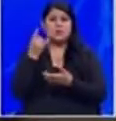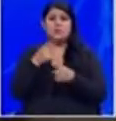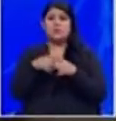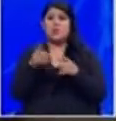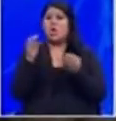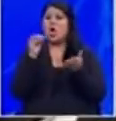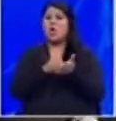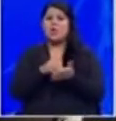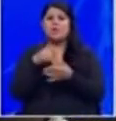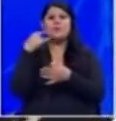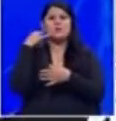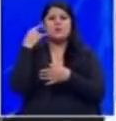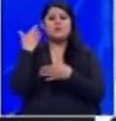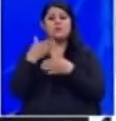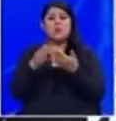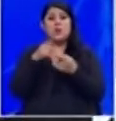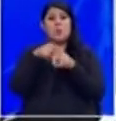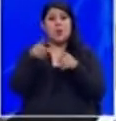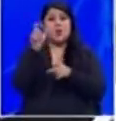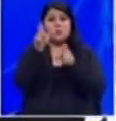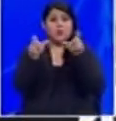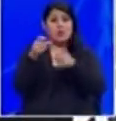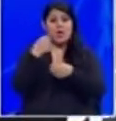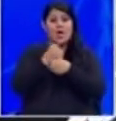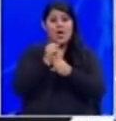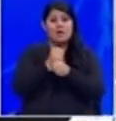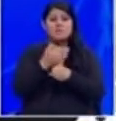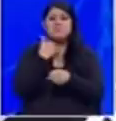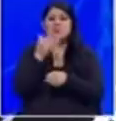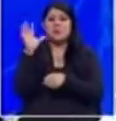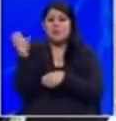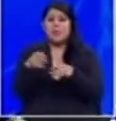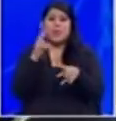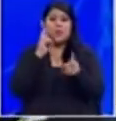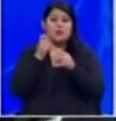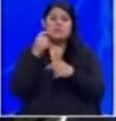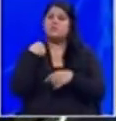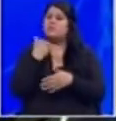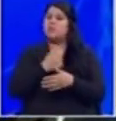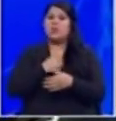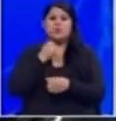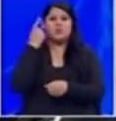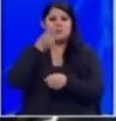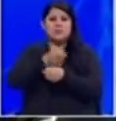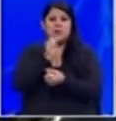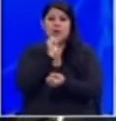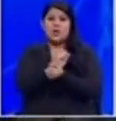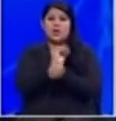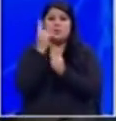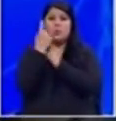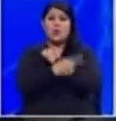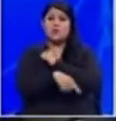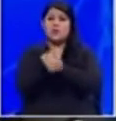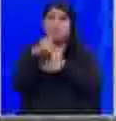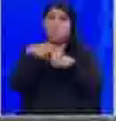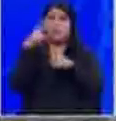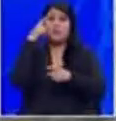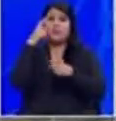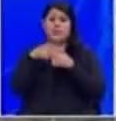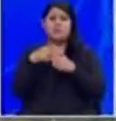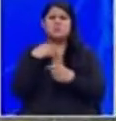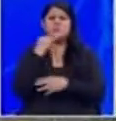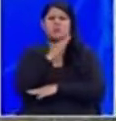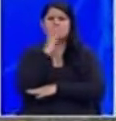la impunidad y las personas que cometen este tipo de delitos van a recibir su castigo y la fiscalía tendrá cero tolerancia